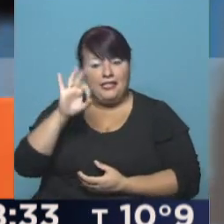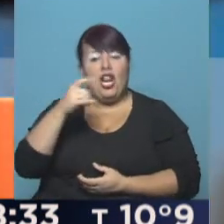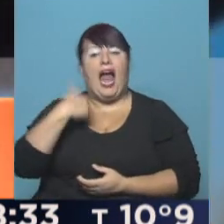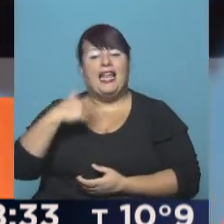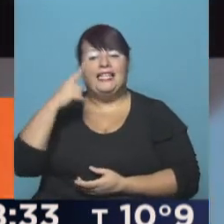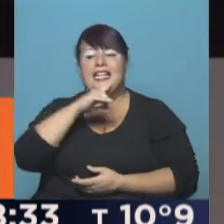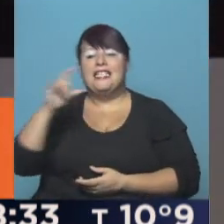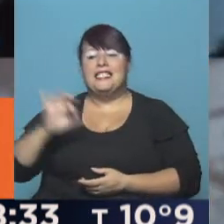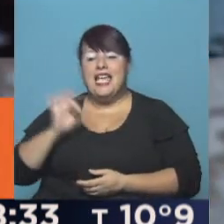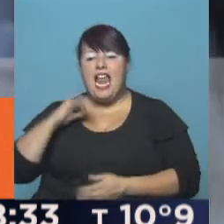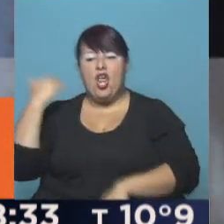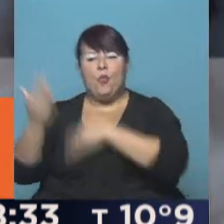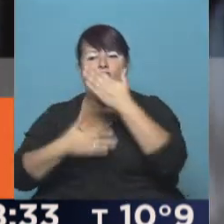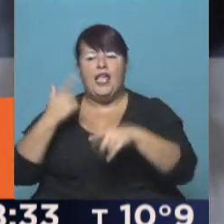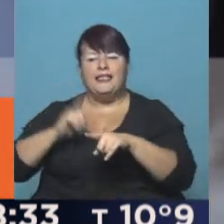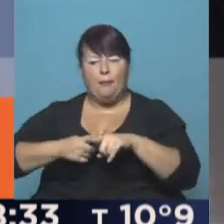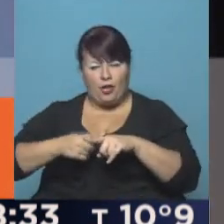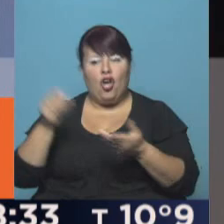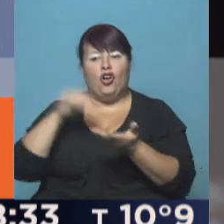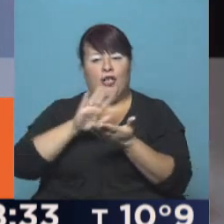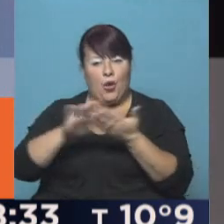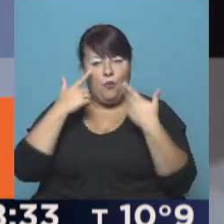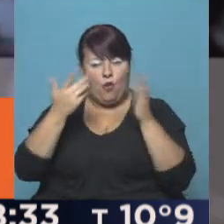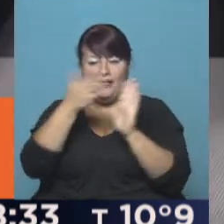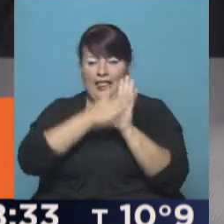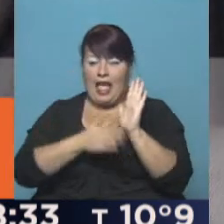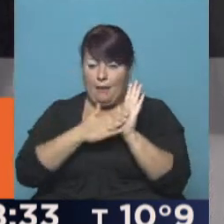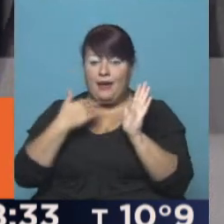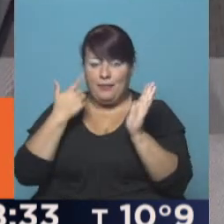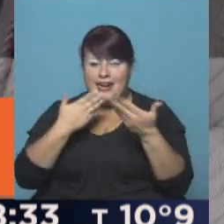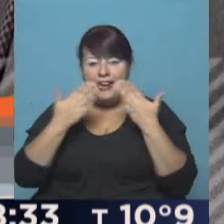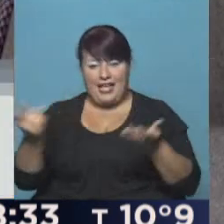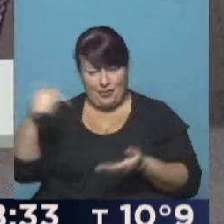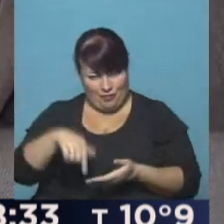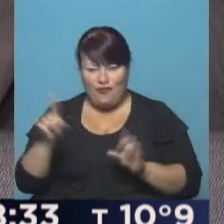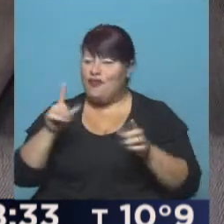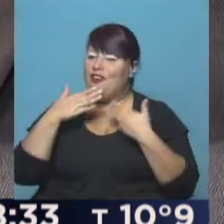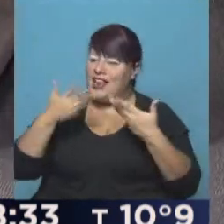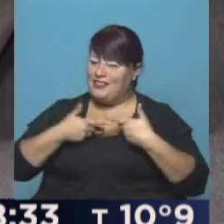Argentina, un siglo de violencia política. Mostramos nuevamente la portada del libro. Marcelo, gracias por venir. No, gracias por Un la placer. invitación.